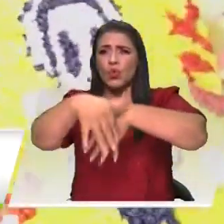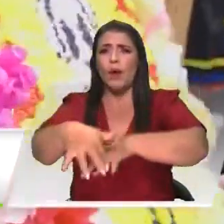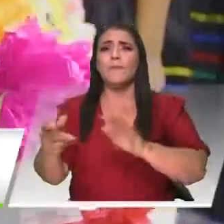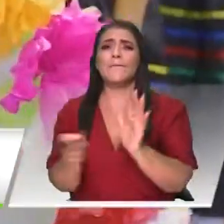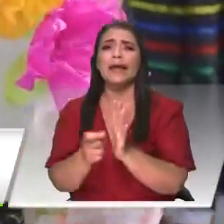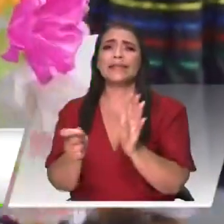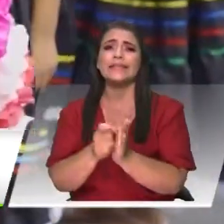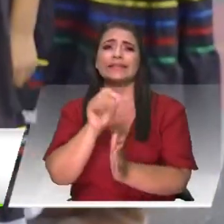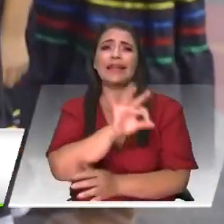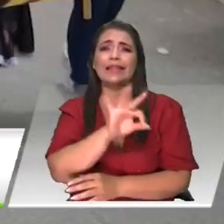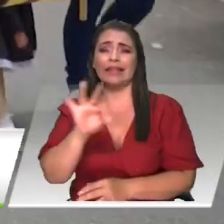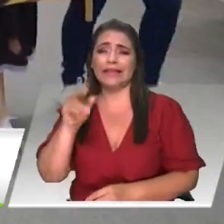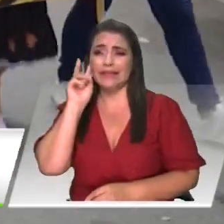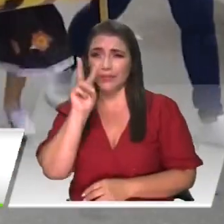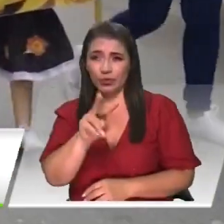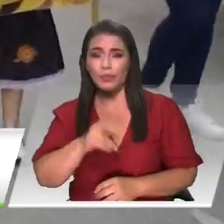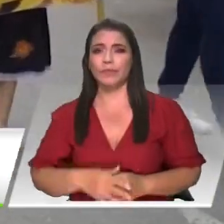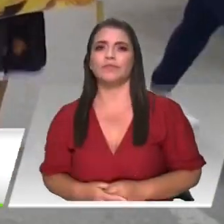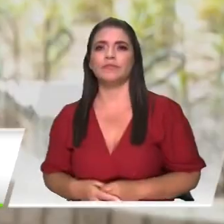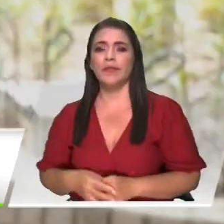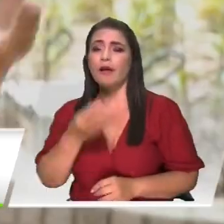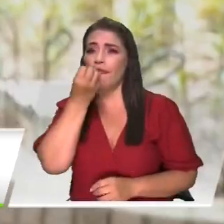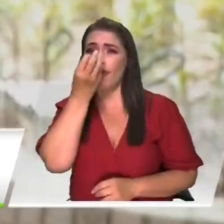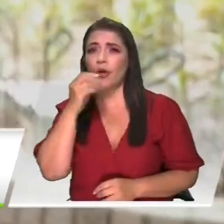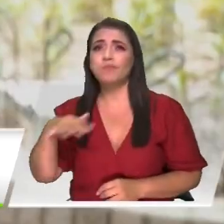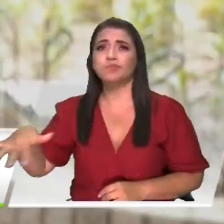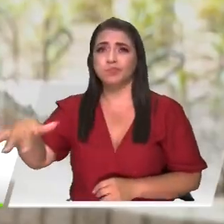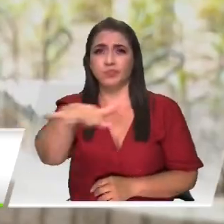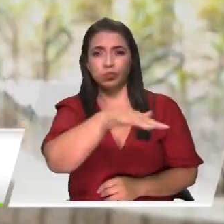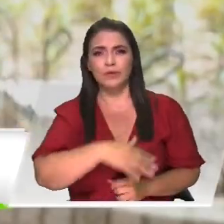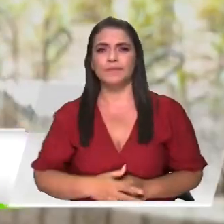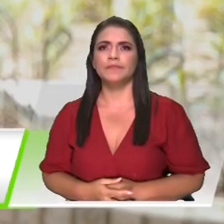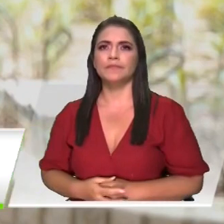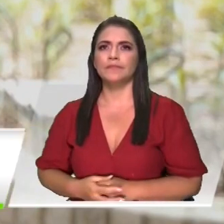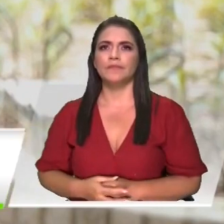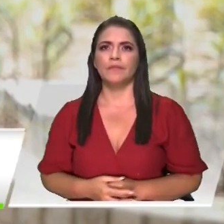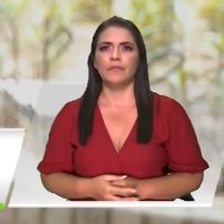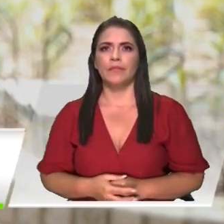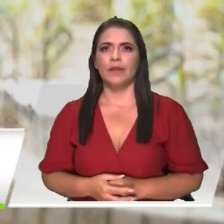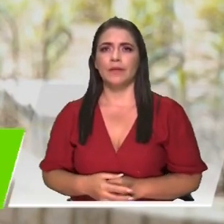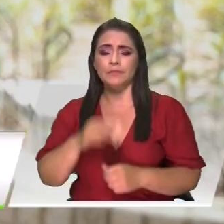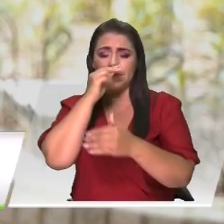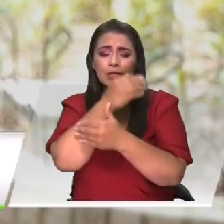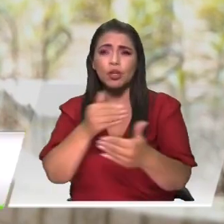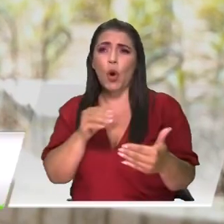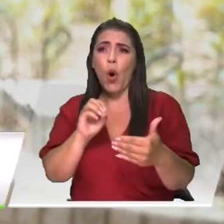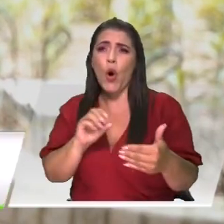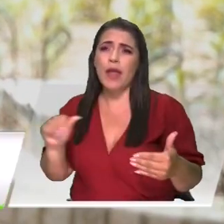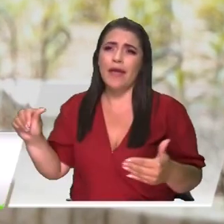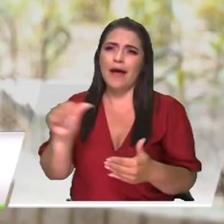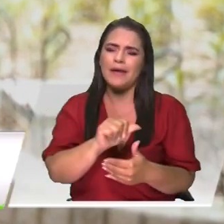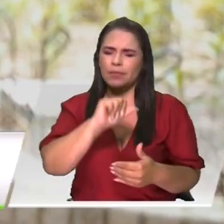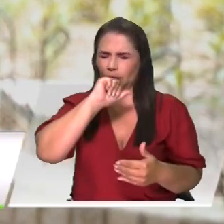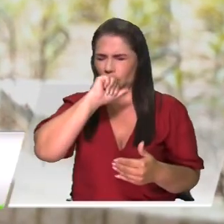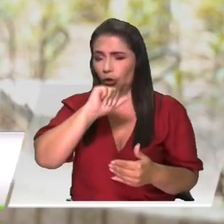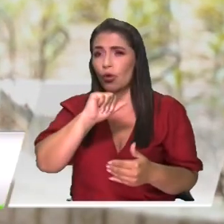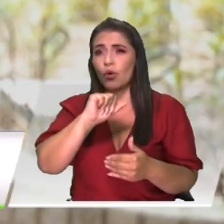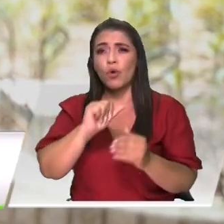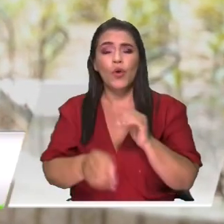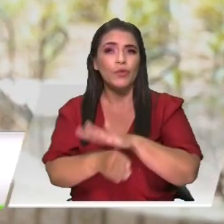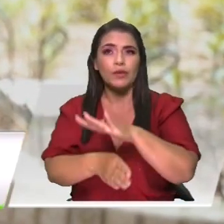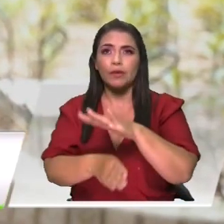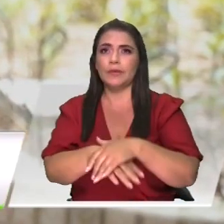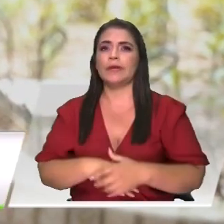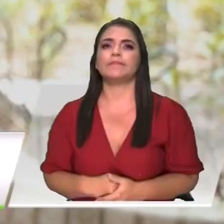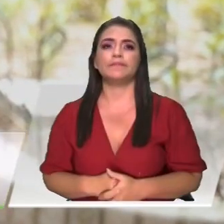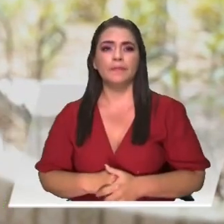tradicional desfile de Silleteritos de la Floresta. Seguir viviendo con los niños y las niñas nuestro patrimonio inmaterial.